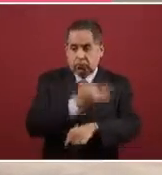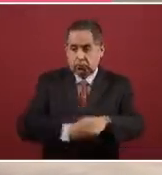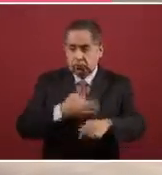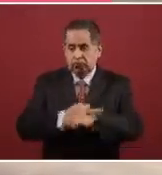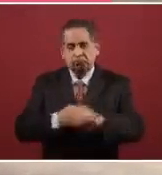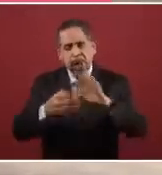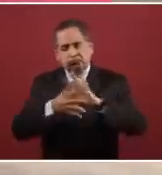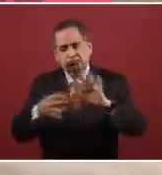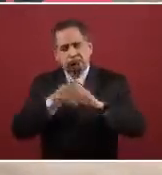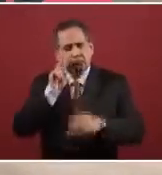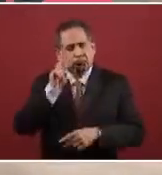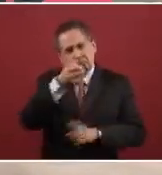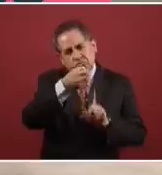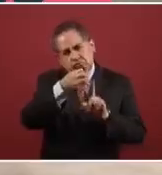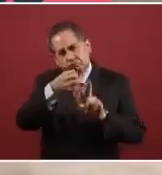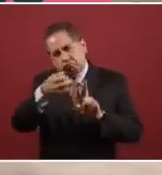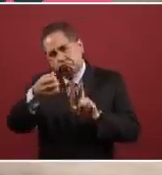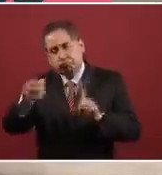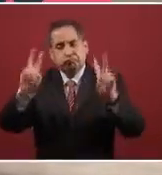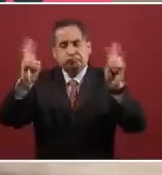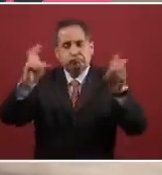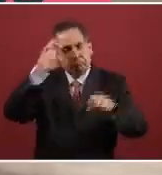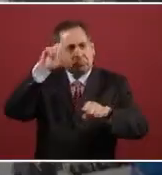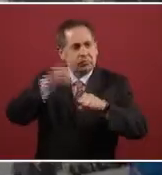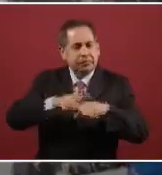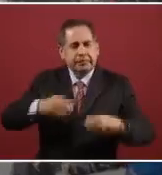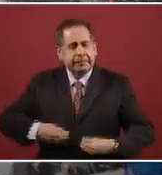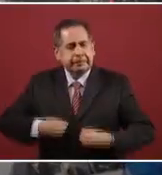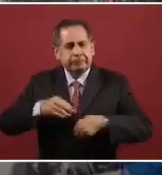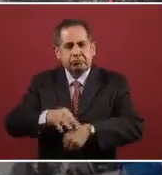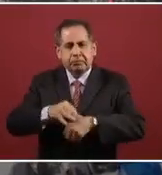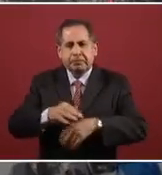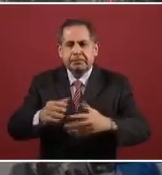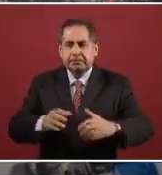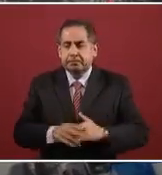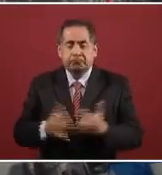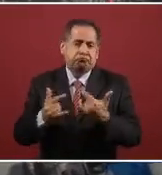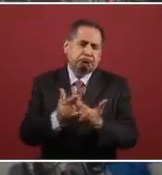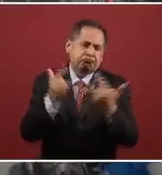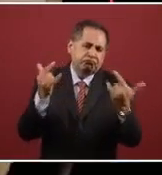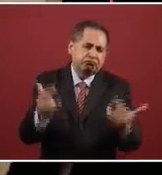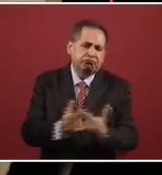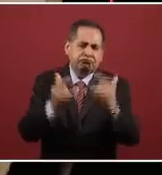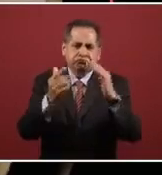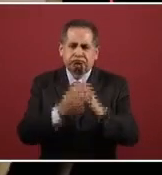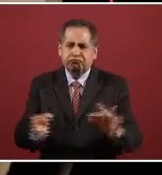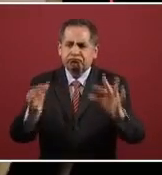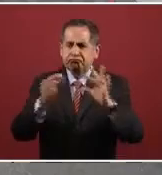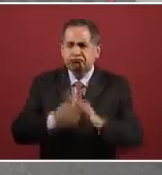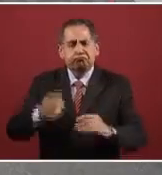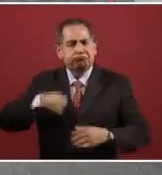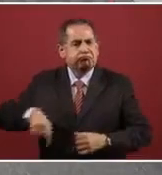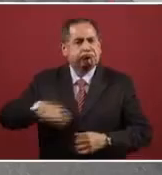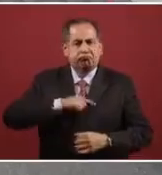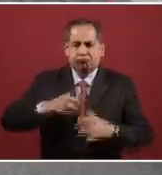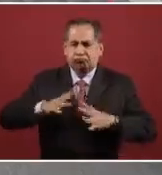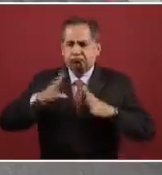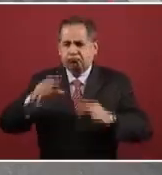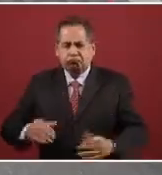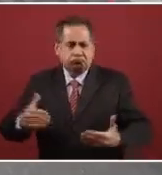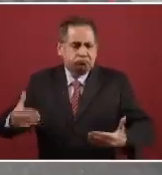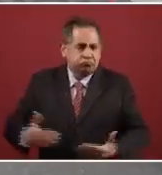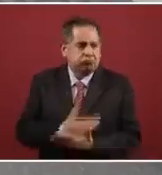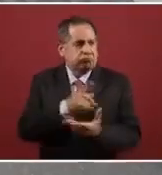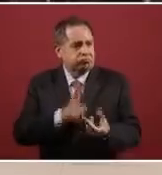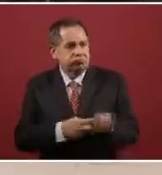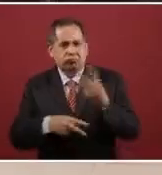la transmisión del festival Culturas Vivas de México. Una narración para conocer nuestras raíces, nuestro origen, nuestra